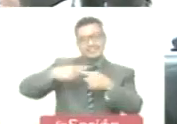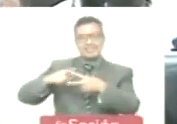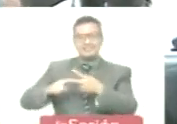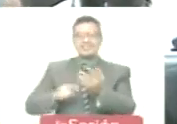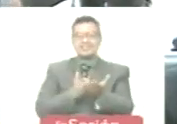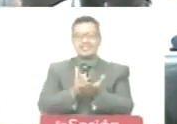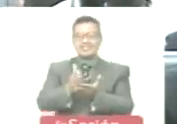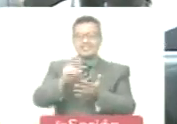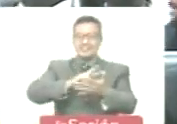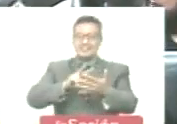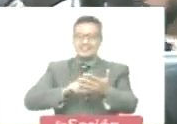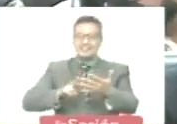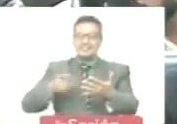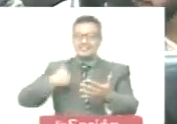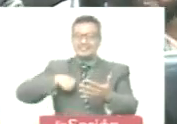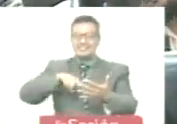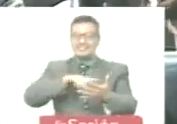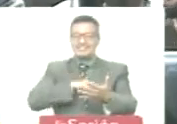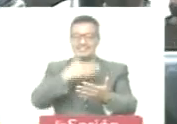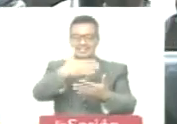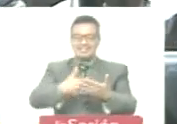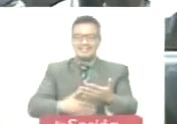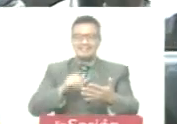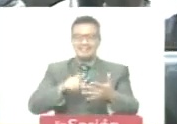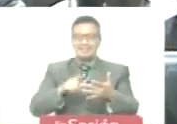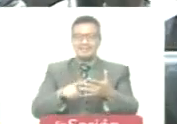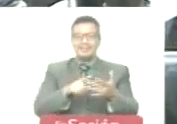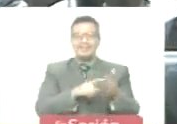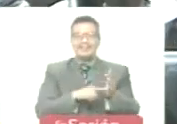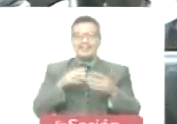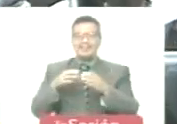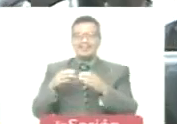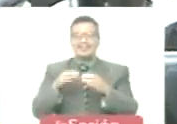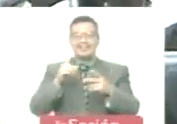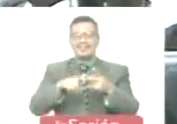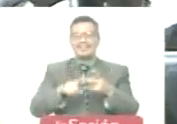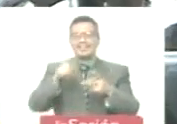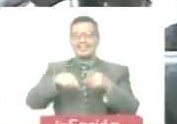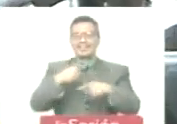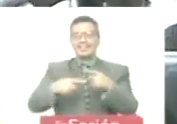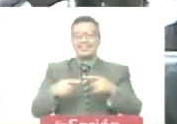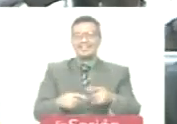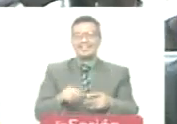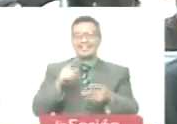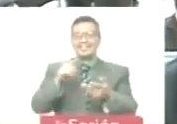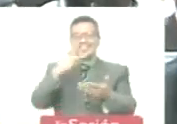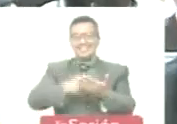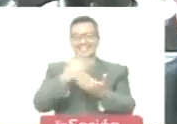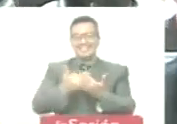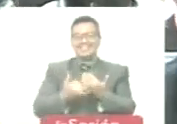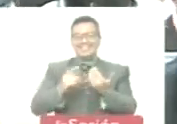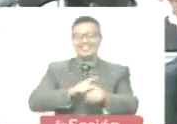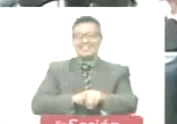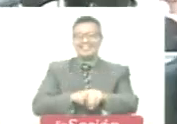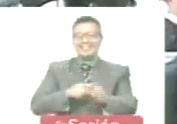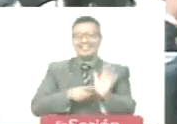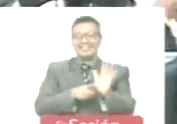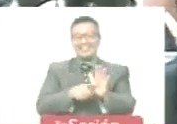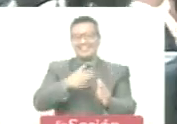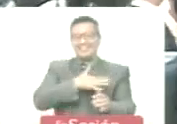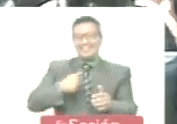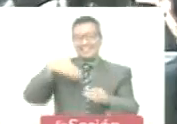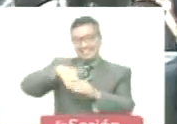continúa la lectura. Nosotros estamos proponiendo una de las tres opciones que el reglamento establece como posibles. Estamos proponiendo el proyecto de diferimiento. Si ustedes